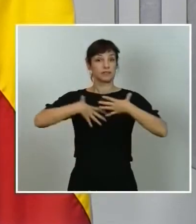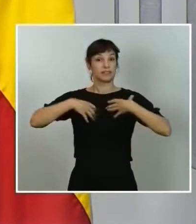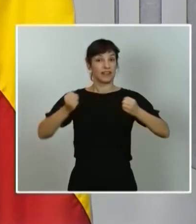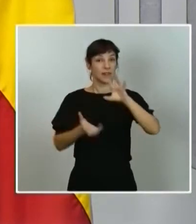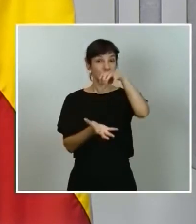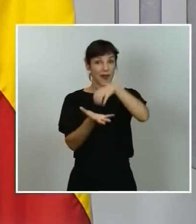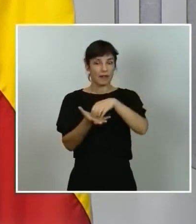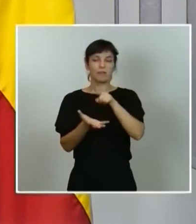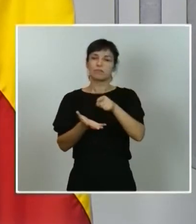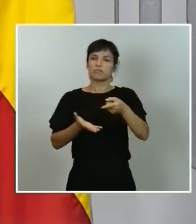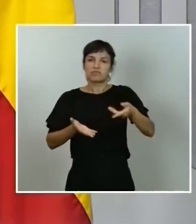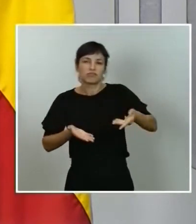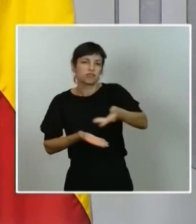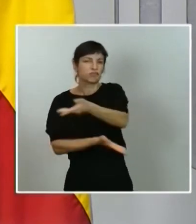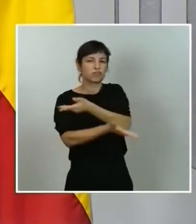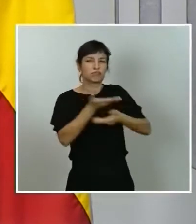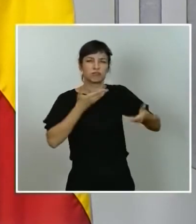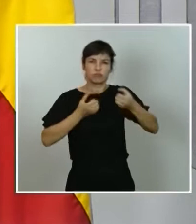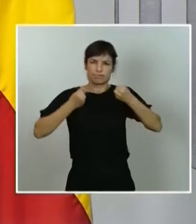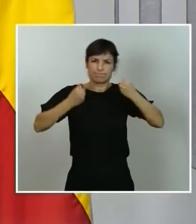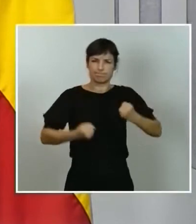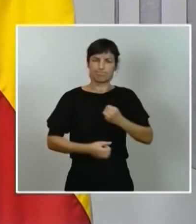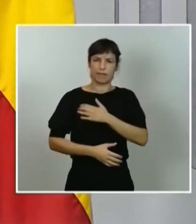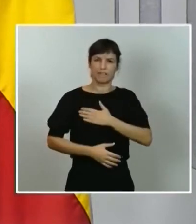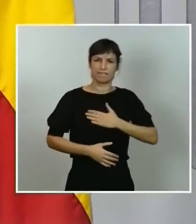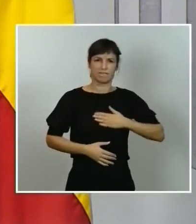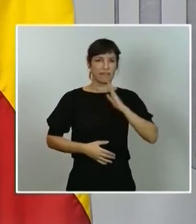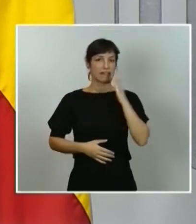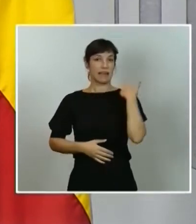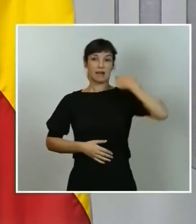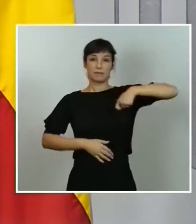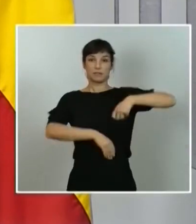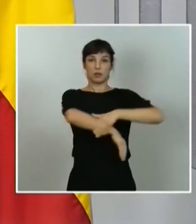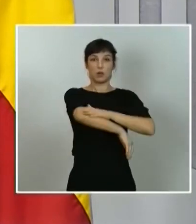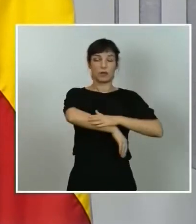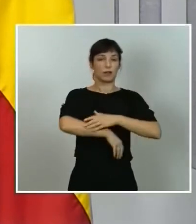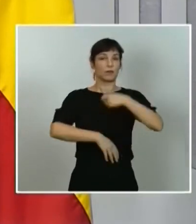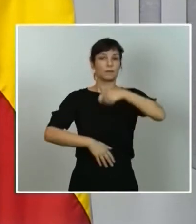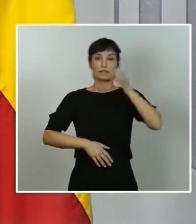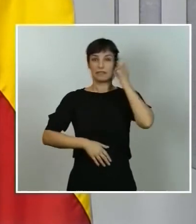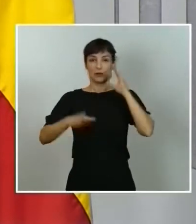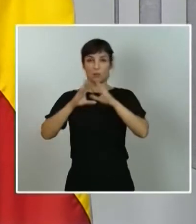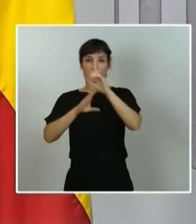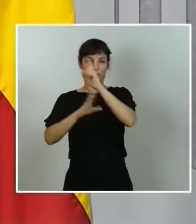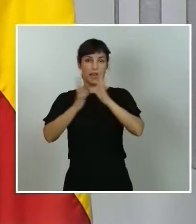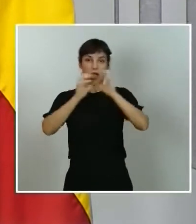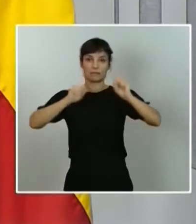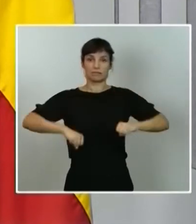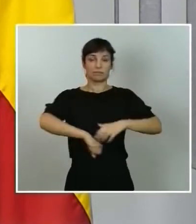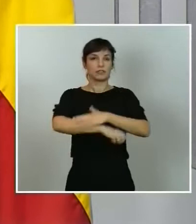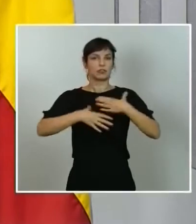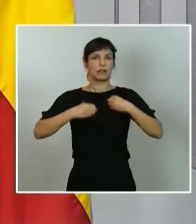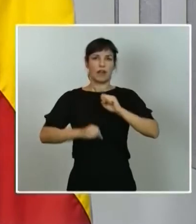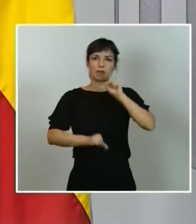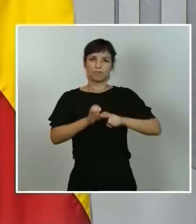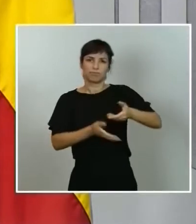31.785 casos más de coronavirus desde el viernes, de los que un 42% se han registrado en Madrid. Pero pedimos a la presidenta de la